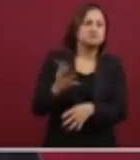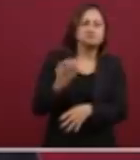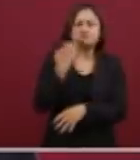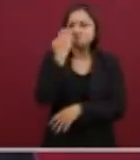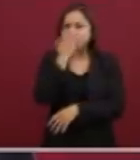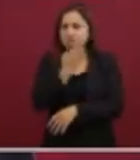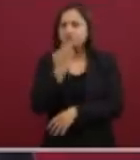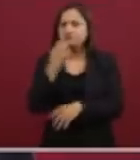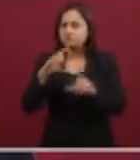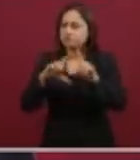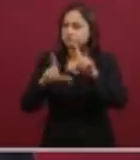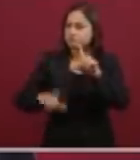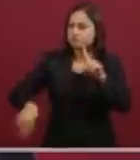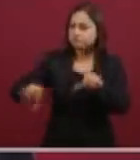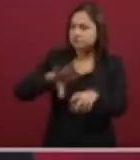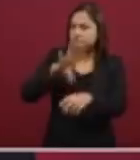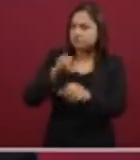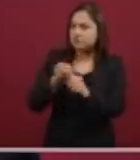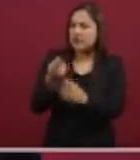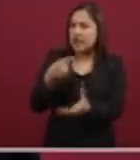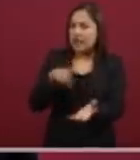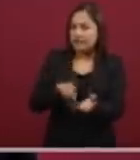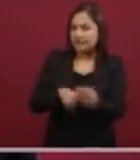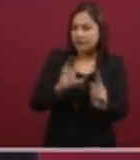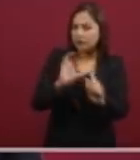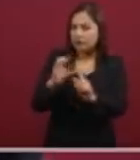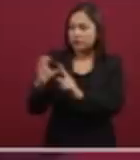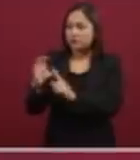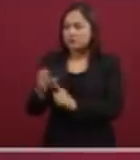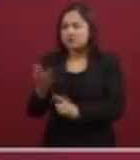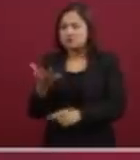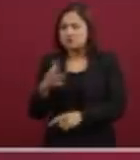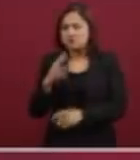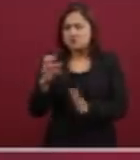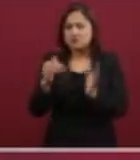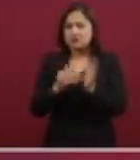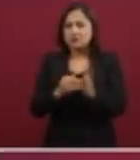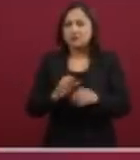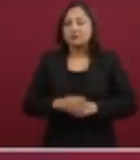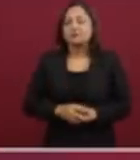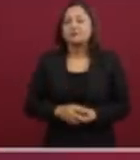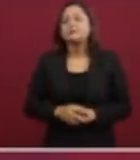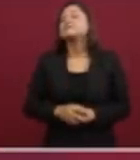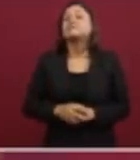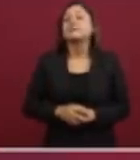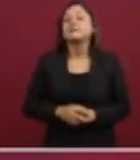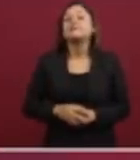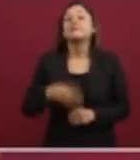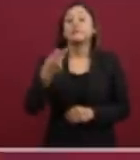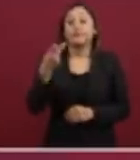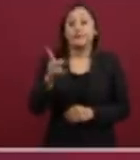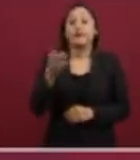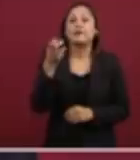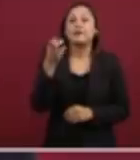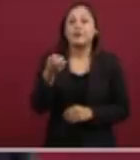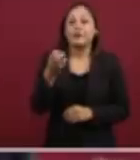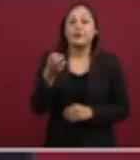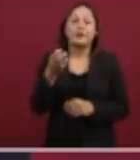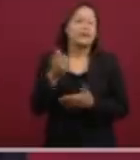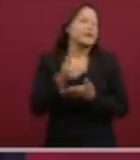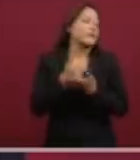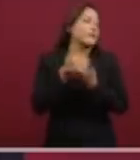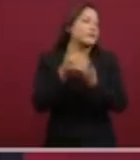el país. Pero esto va a ayudar mucho porque es mejorar la